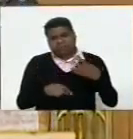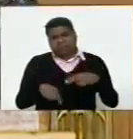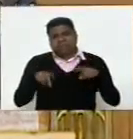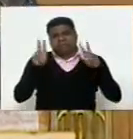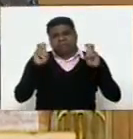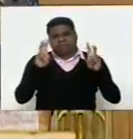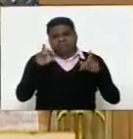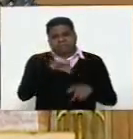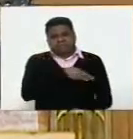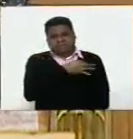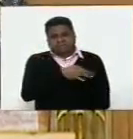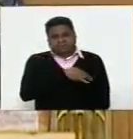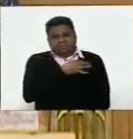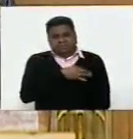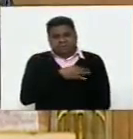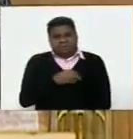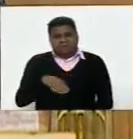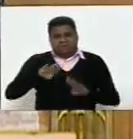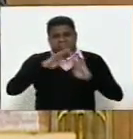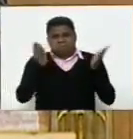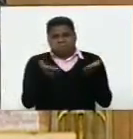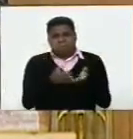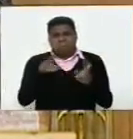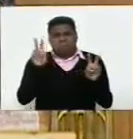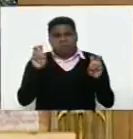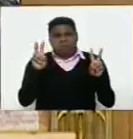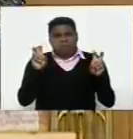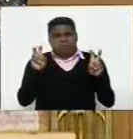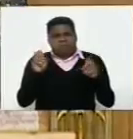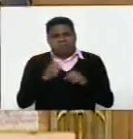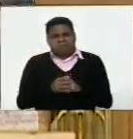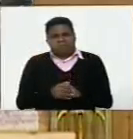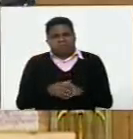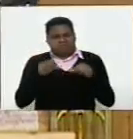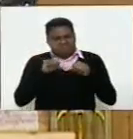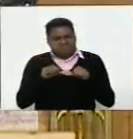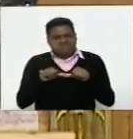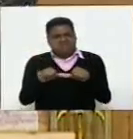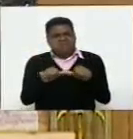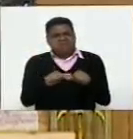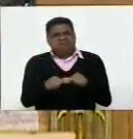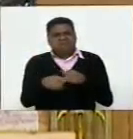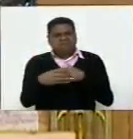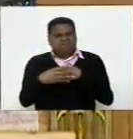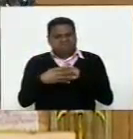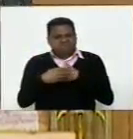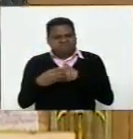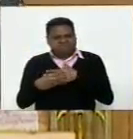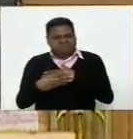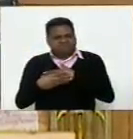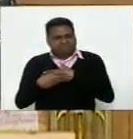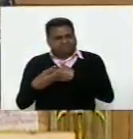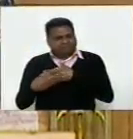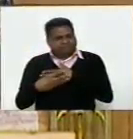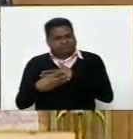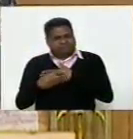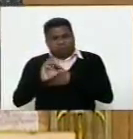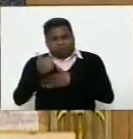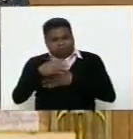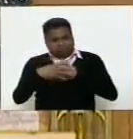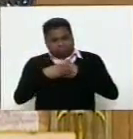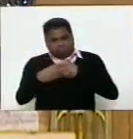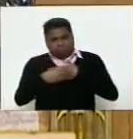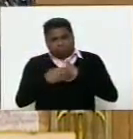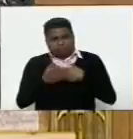nueva sociedad, para un mundo nuevo, para seguir siendo ejemplos en el mundo. Saldremos a dar la batalla